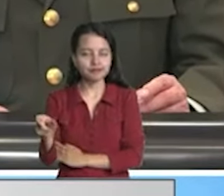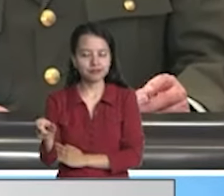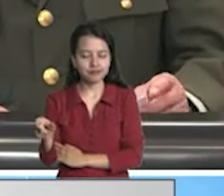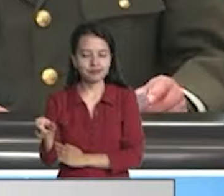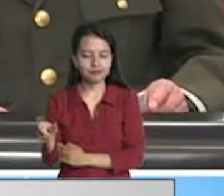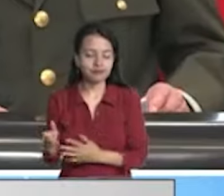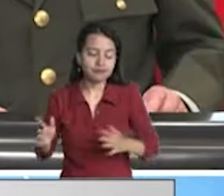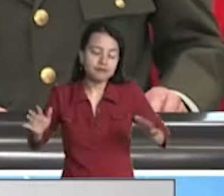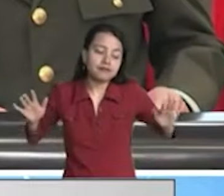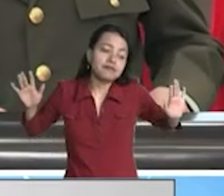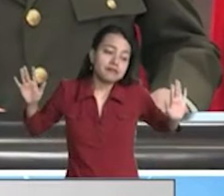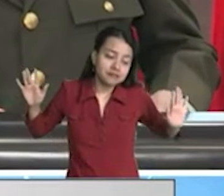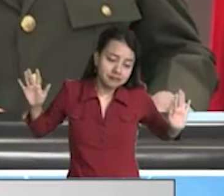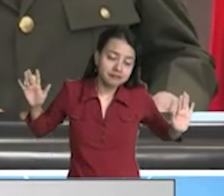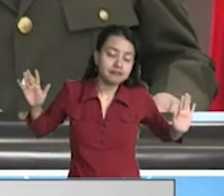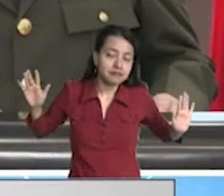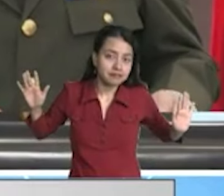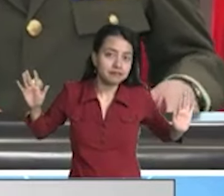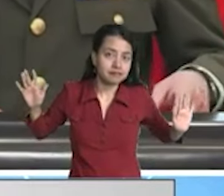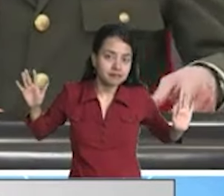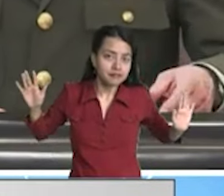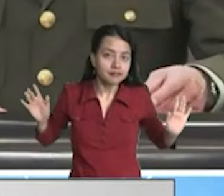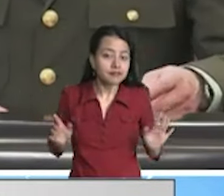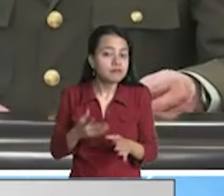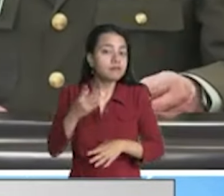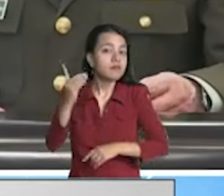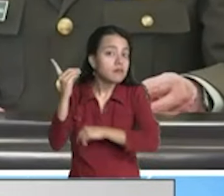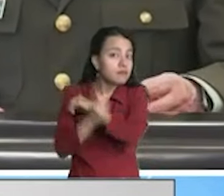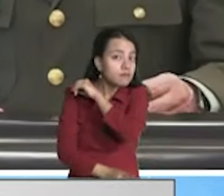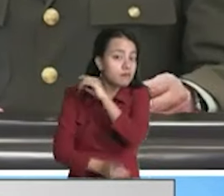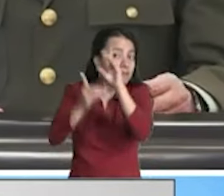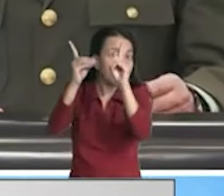no descarto que estas decisiones